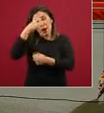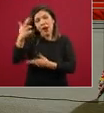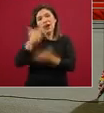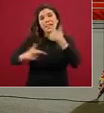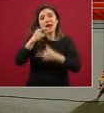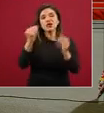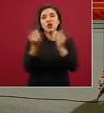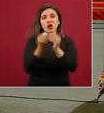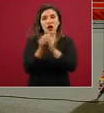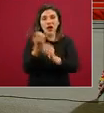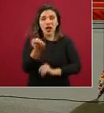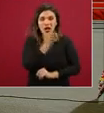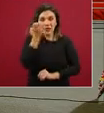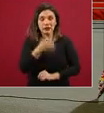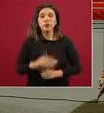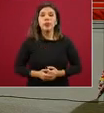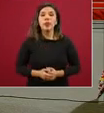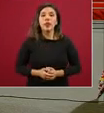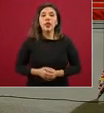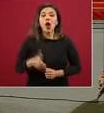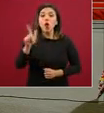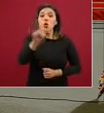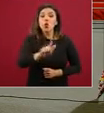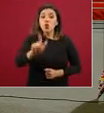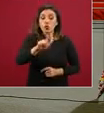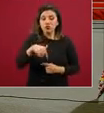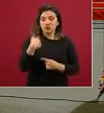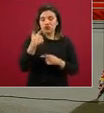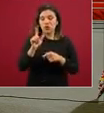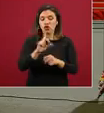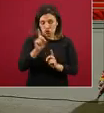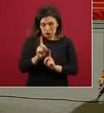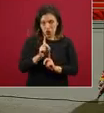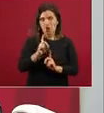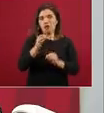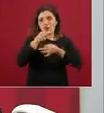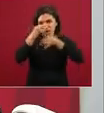Clases. El lunes siguiente, o sea,